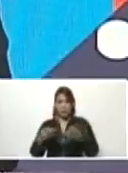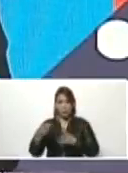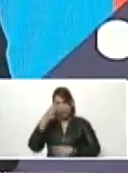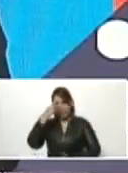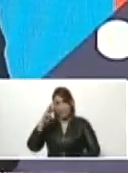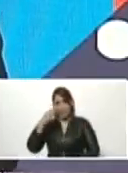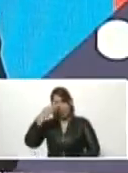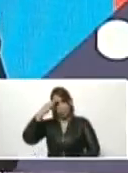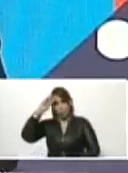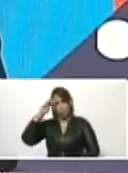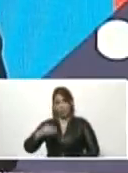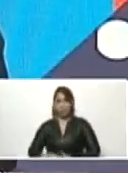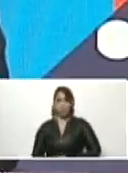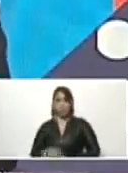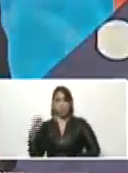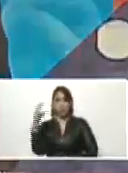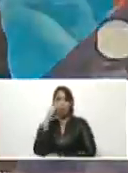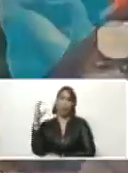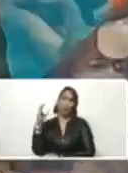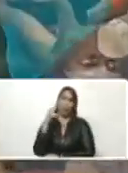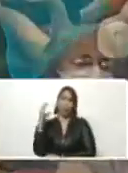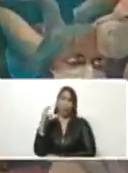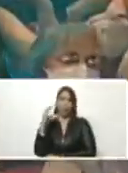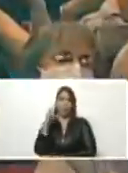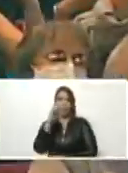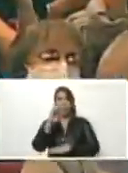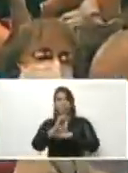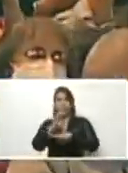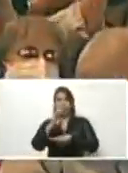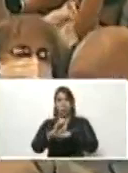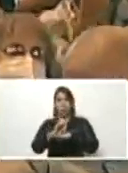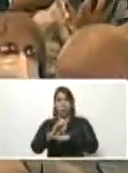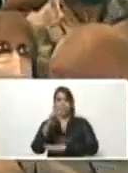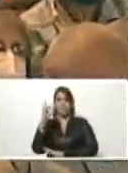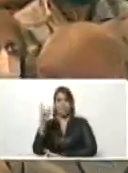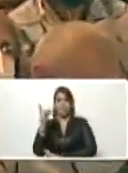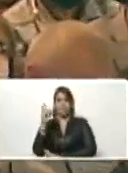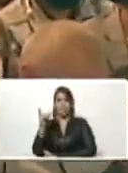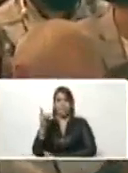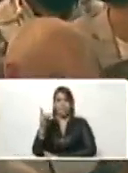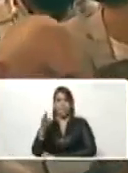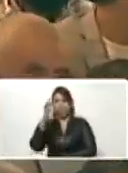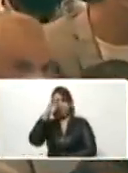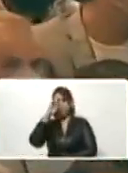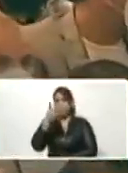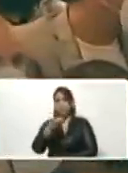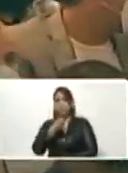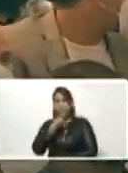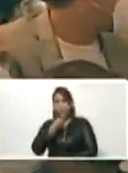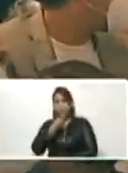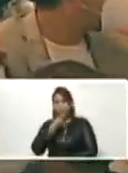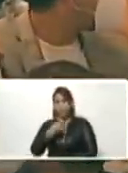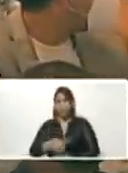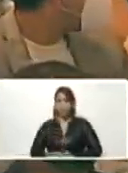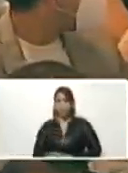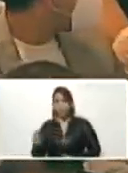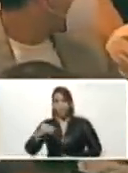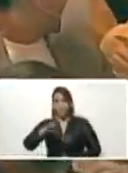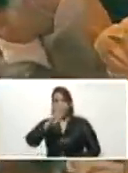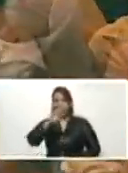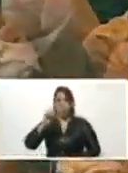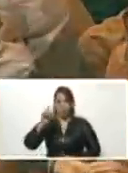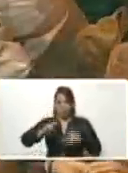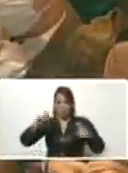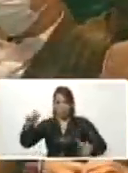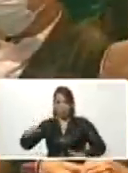de Cuba, de Colombia, de Ecuador, de Bolivia y de República Dominicana, más de 40